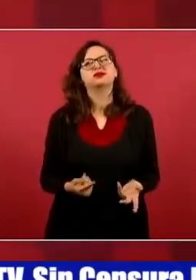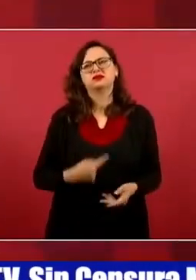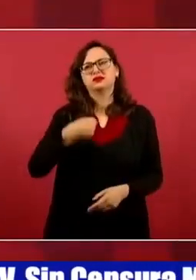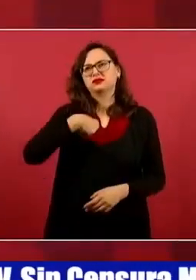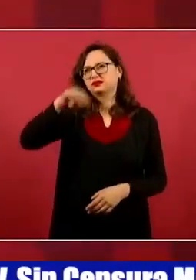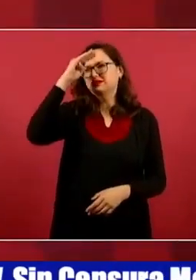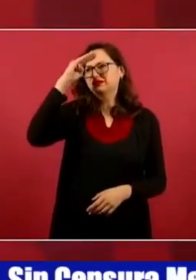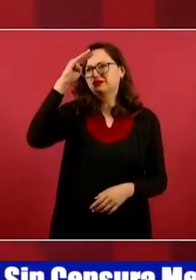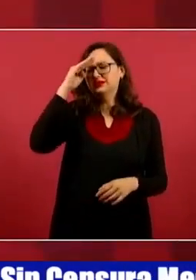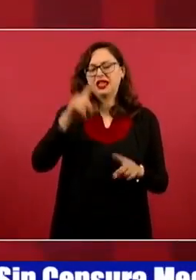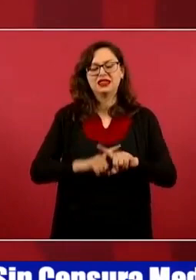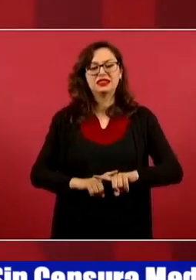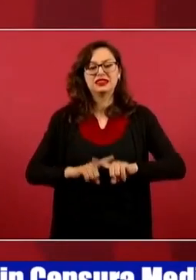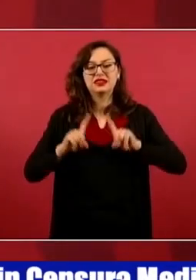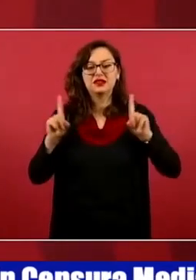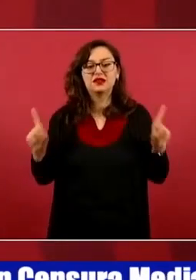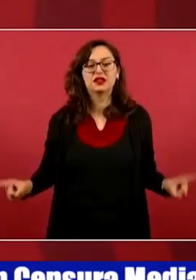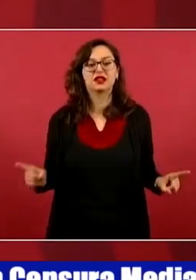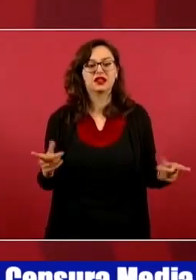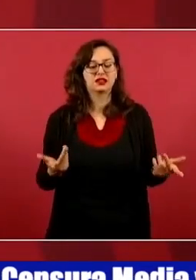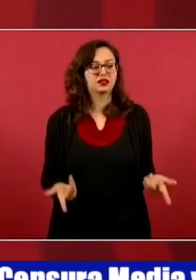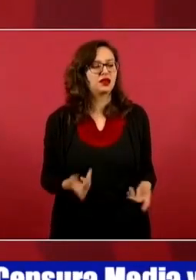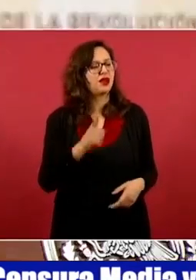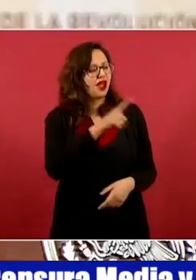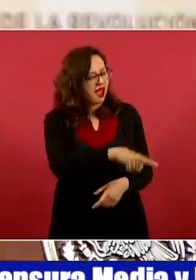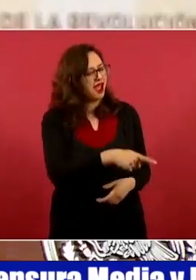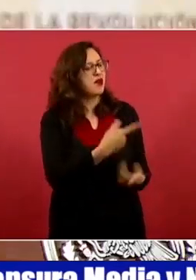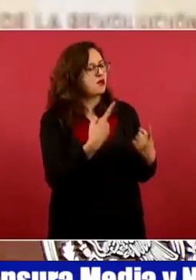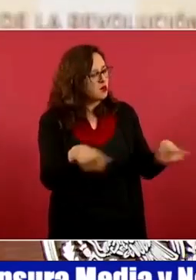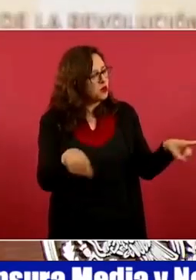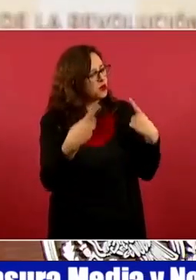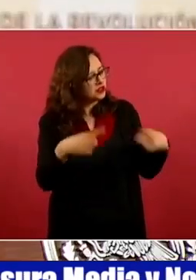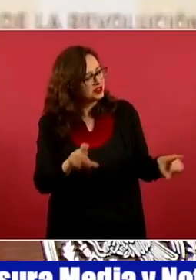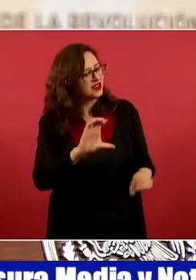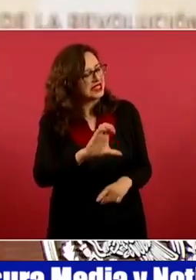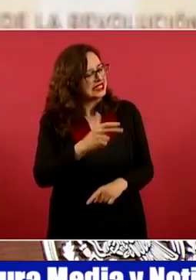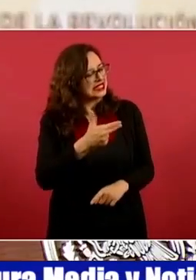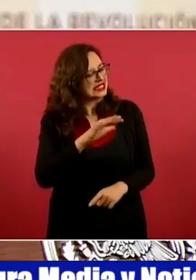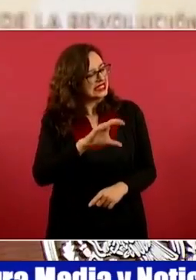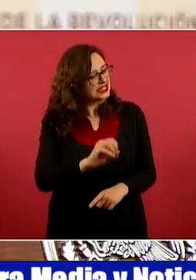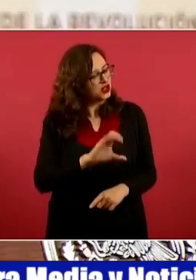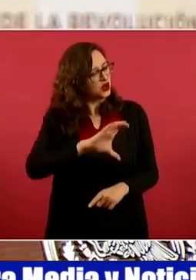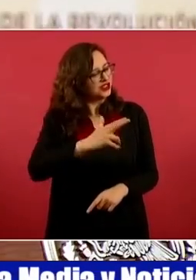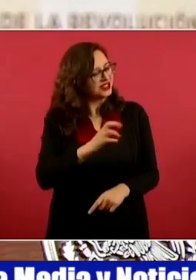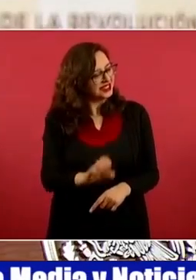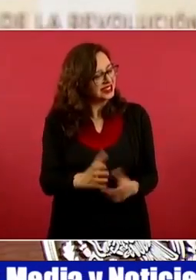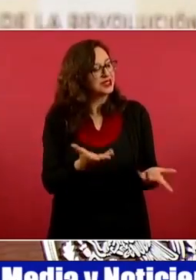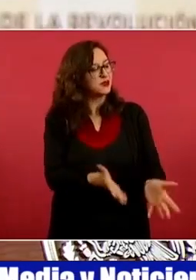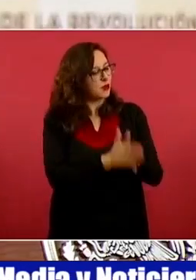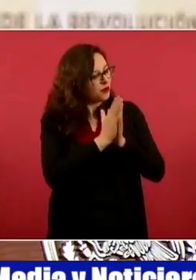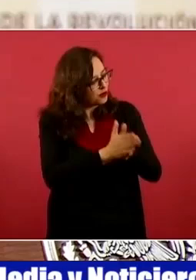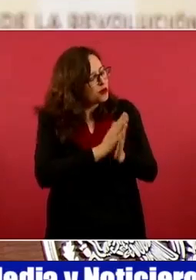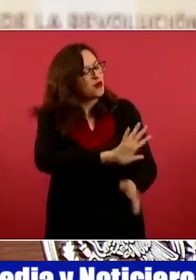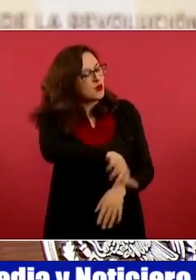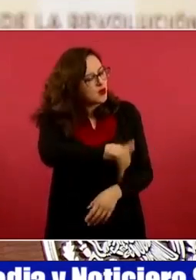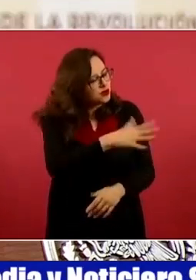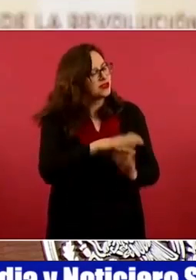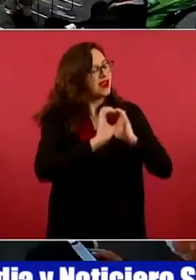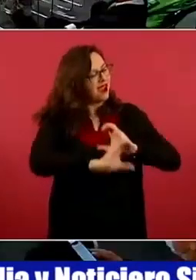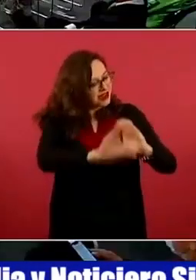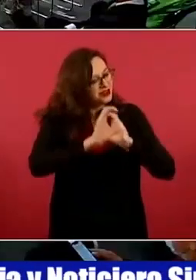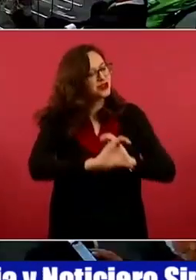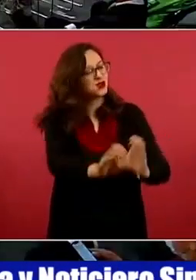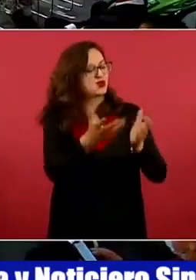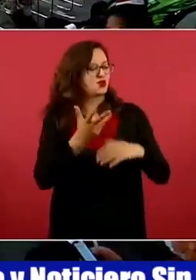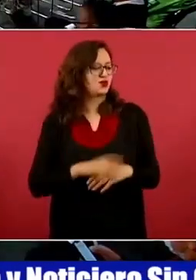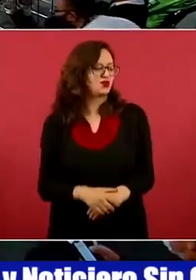a Chicoché con la muralla, por favor. Es un